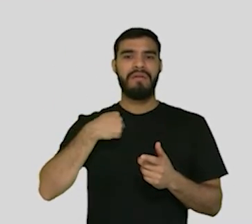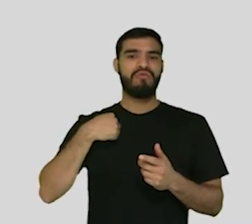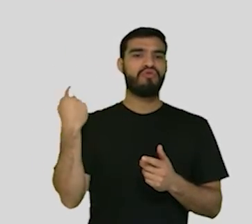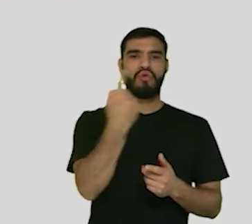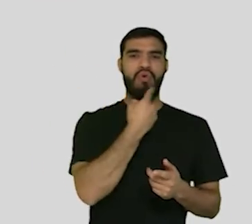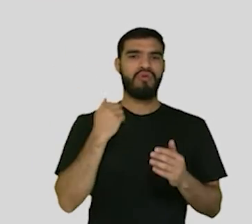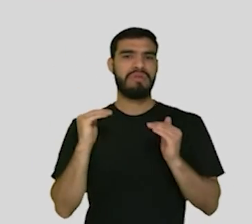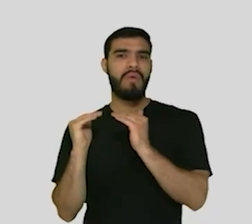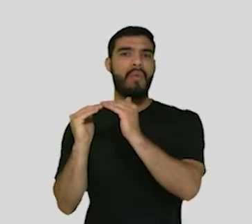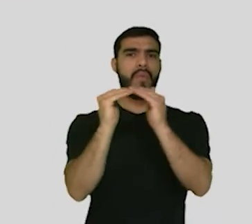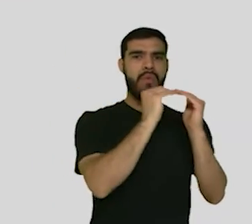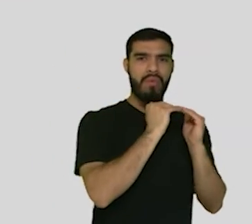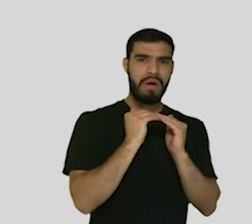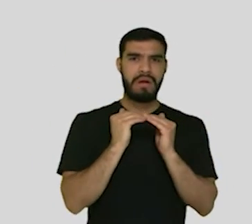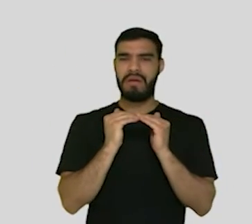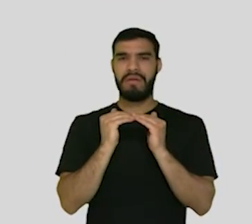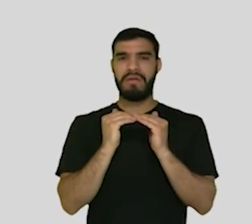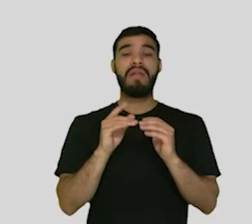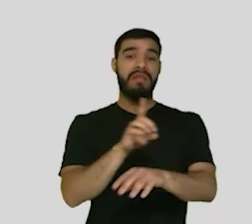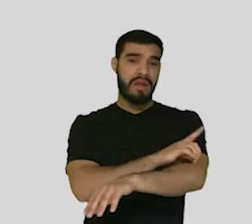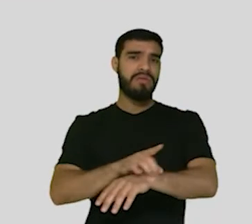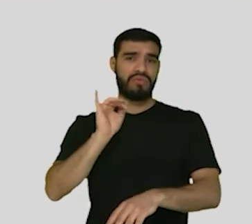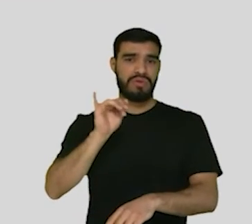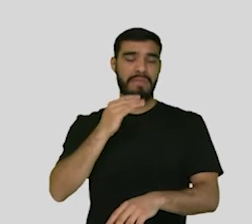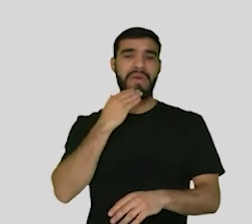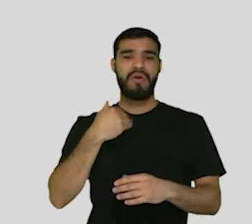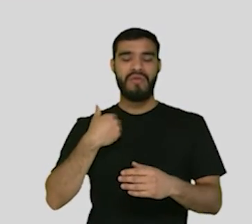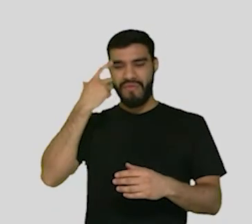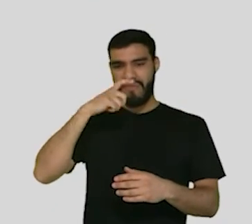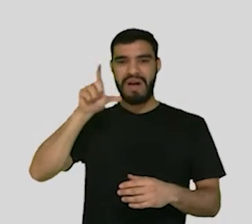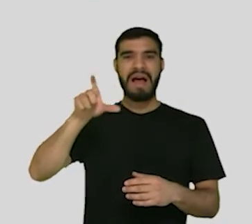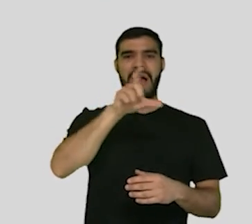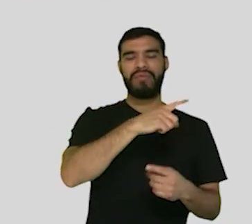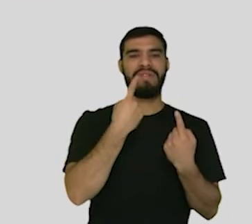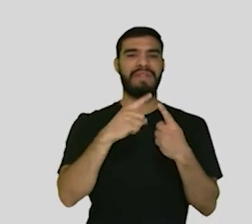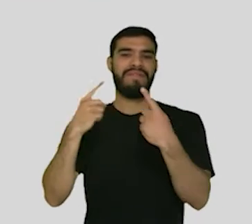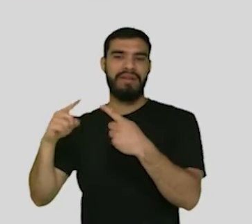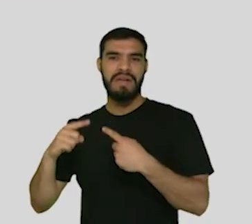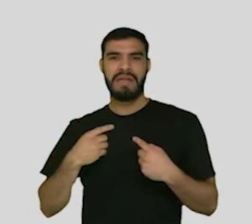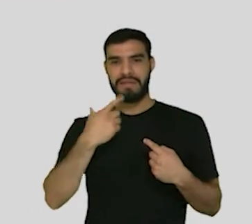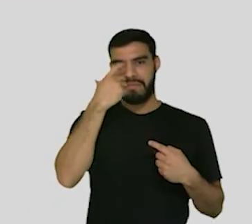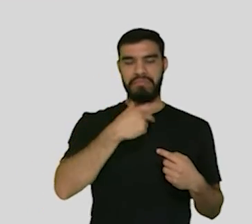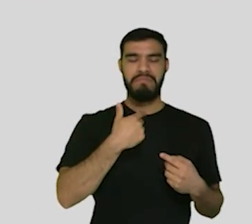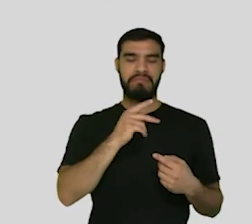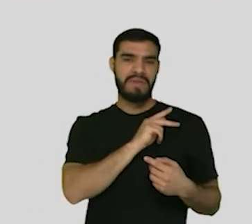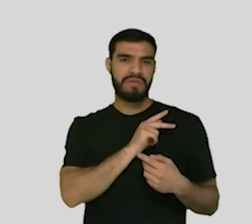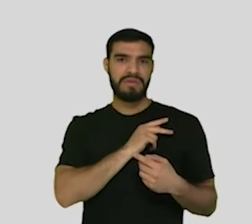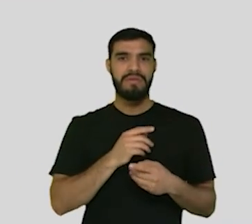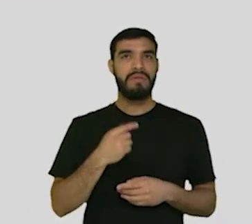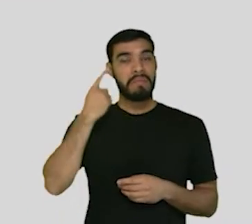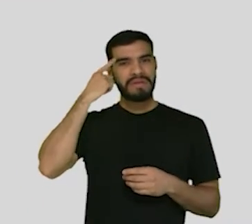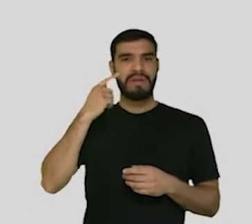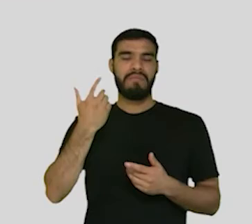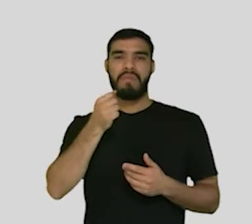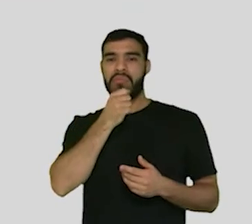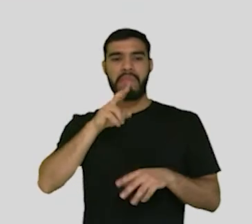Peteinsa, Paiteja, Tapisacuera. Derecho, Peteinsa. Pero no iguales en forma de ser. No se puede pensar en un país de que